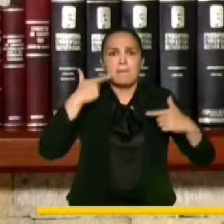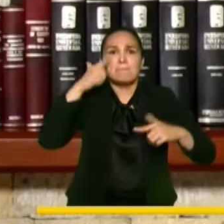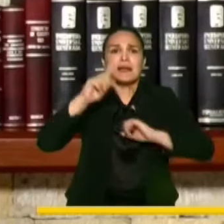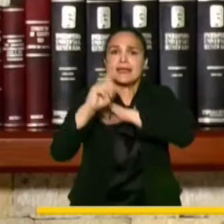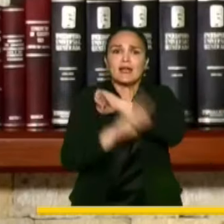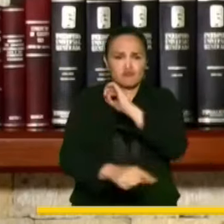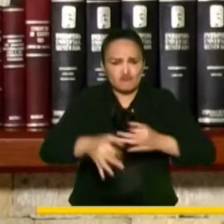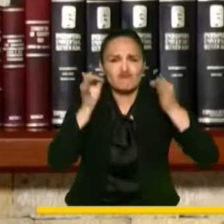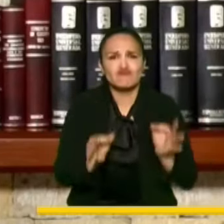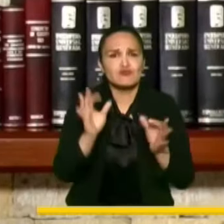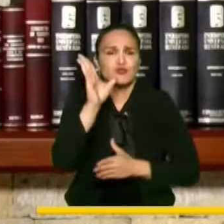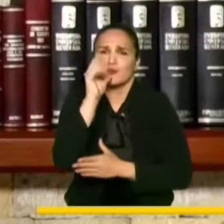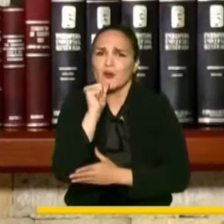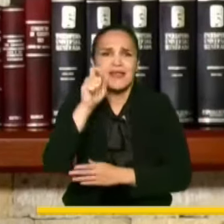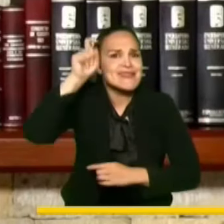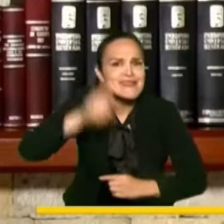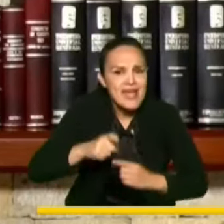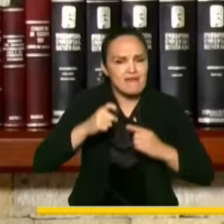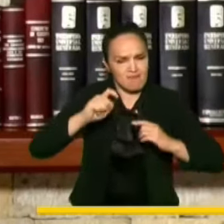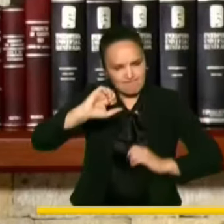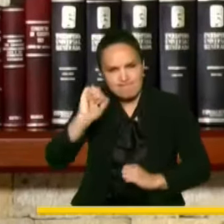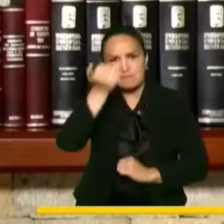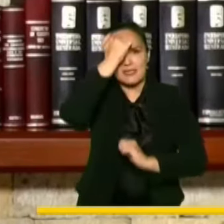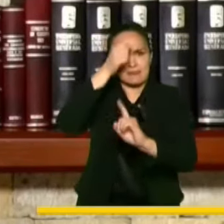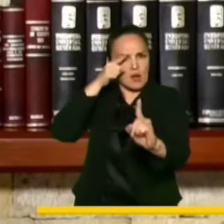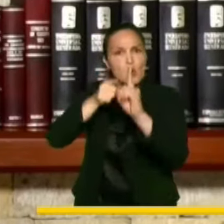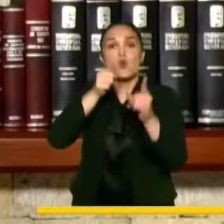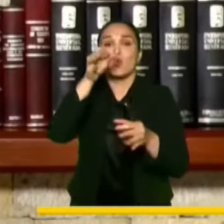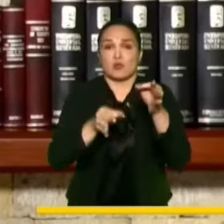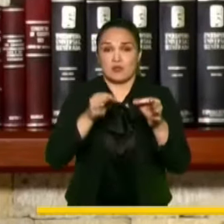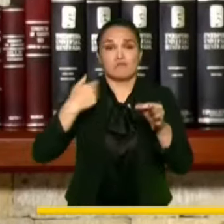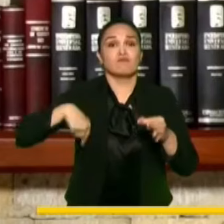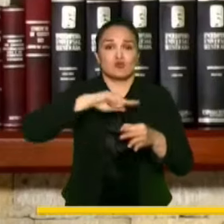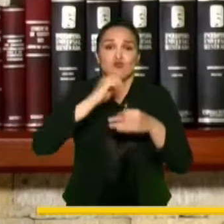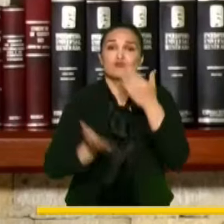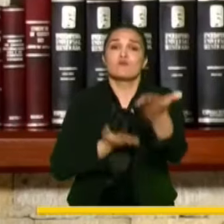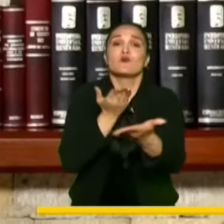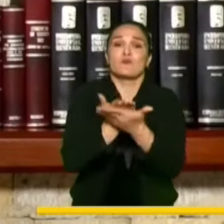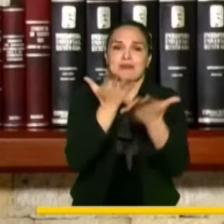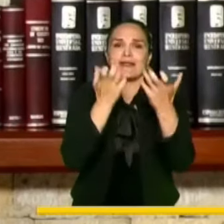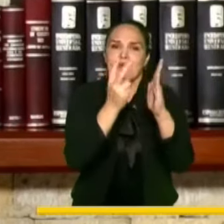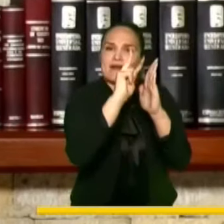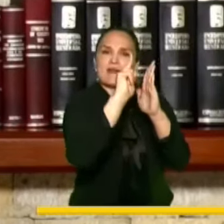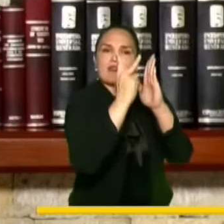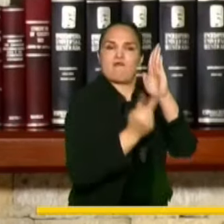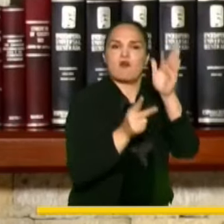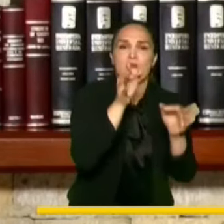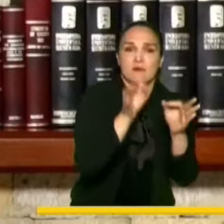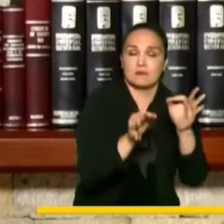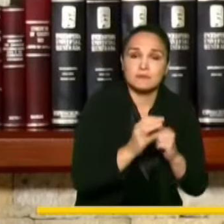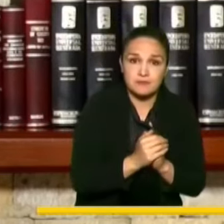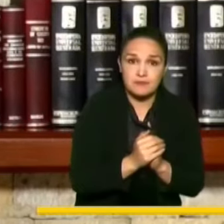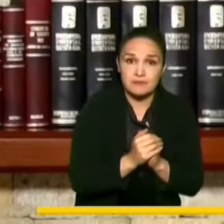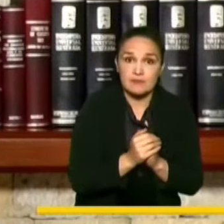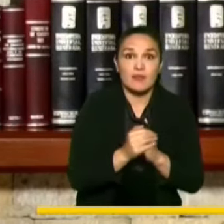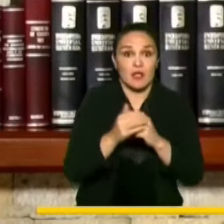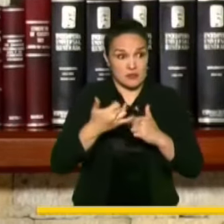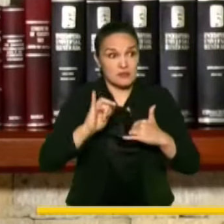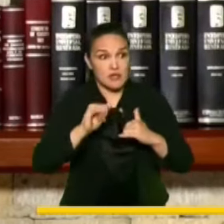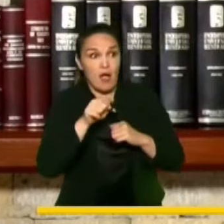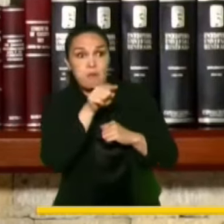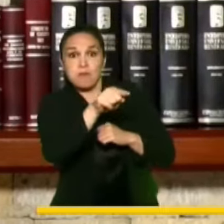el eje del sistema judicial y para allá va la reforma que propiciamos. Al Congreso de Colombia se le han